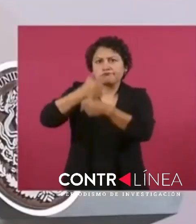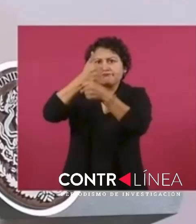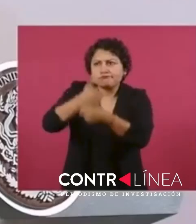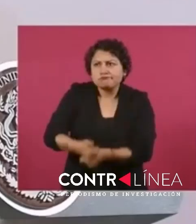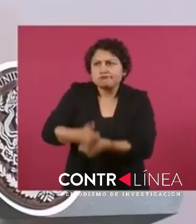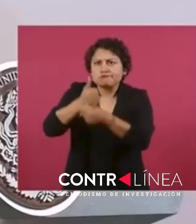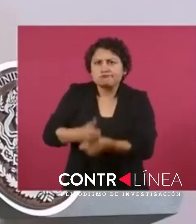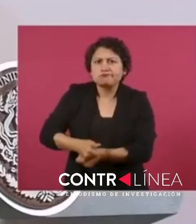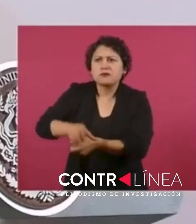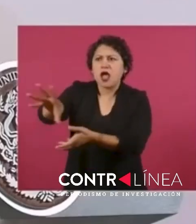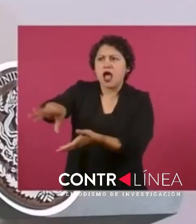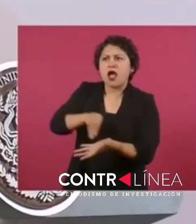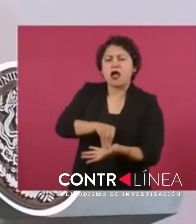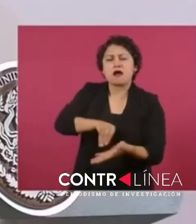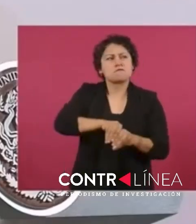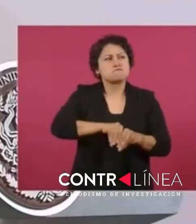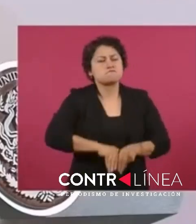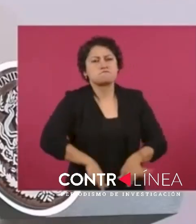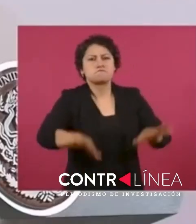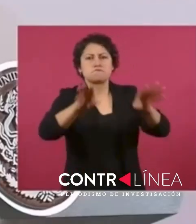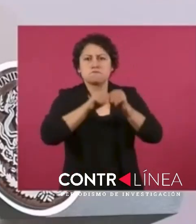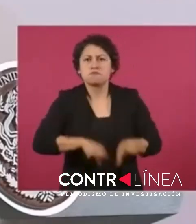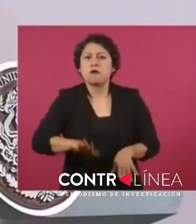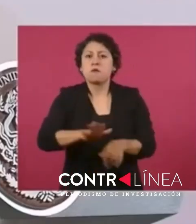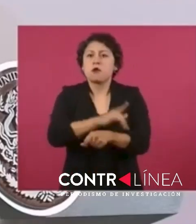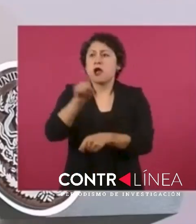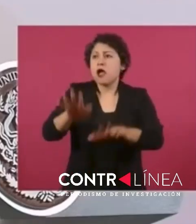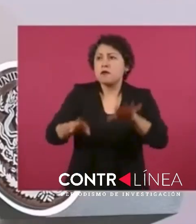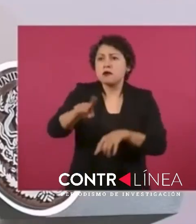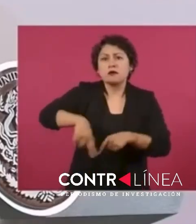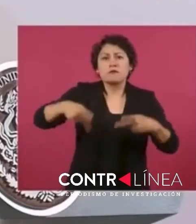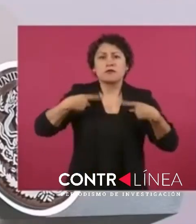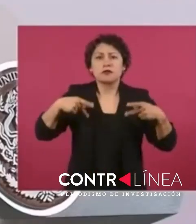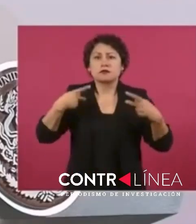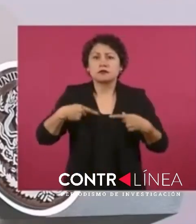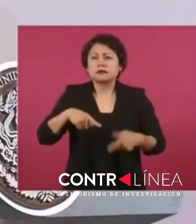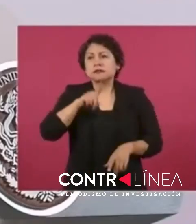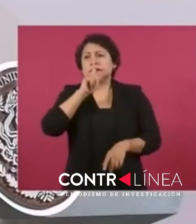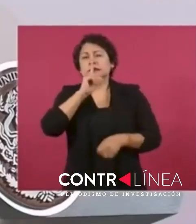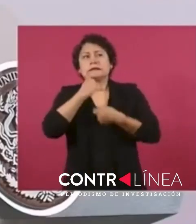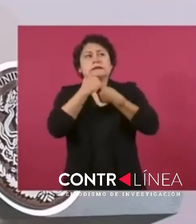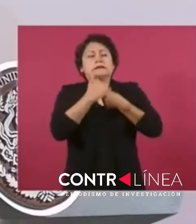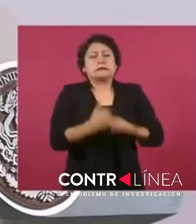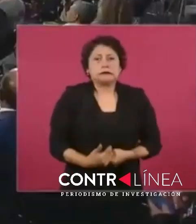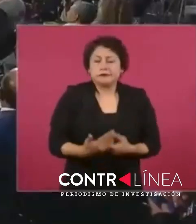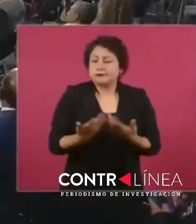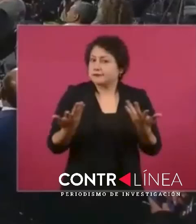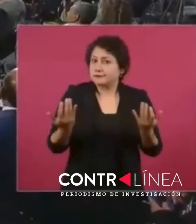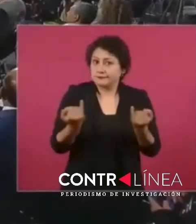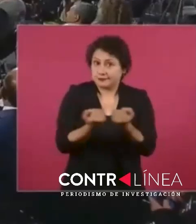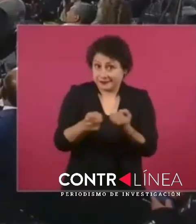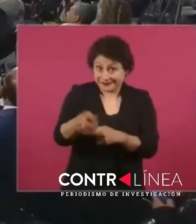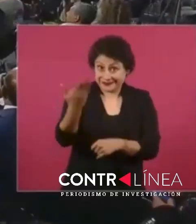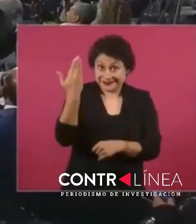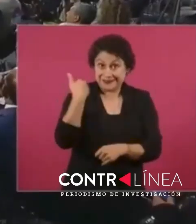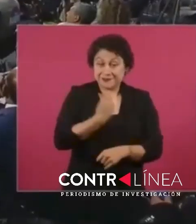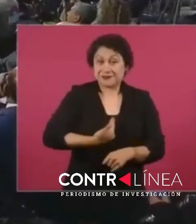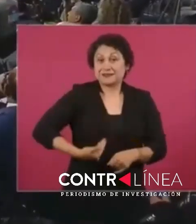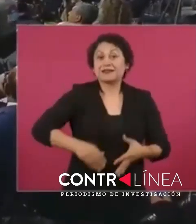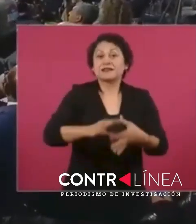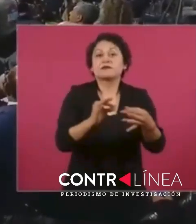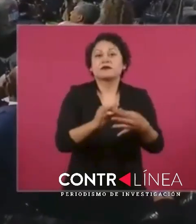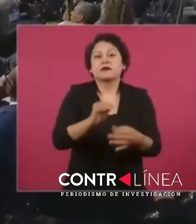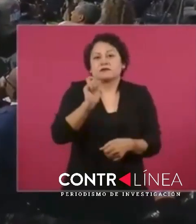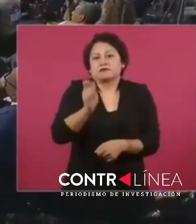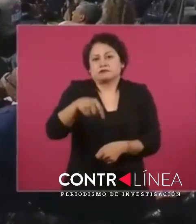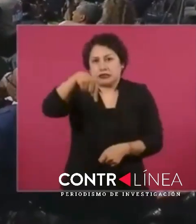han podido expresarse abiertamente, porque como bien señalaba el presidente, también tenemos un antecedente de que el